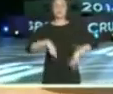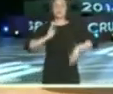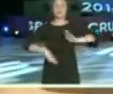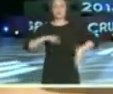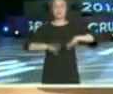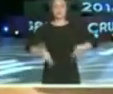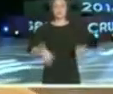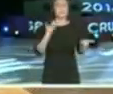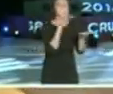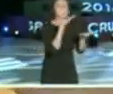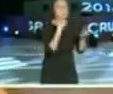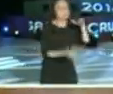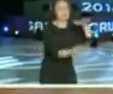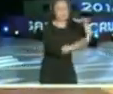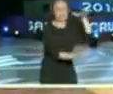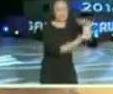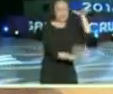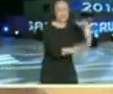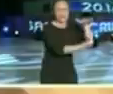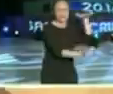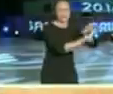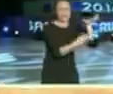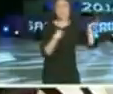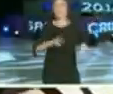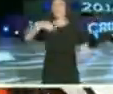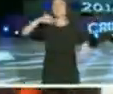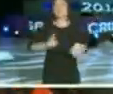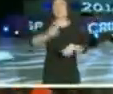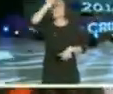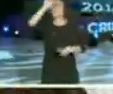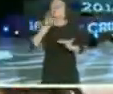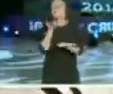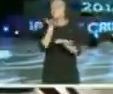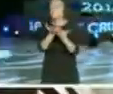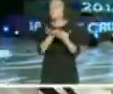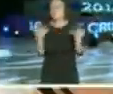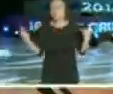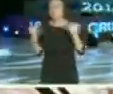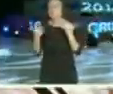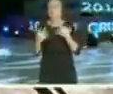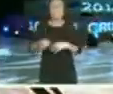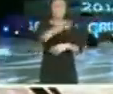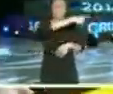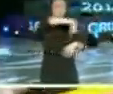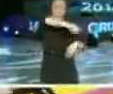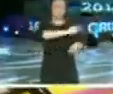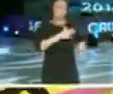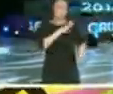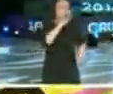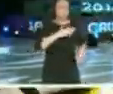Por favor, solo le pido a Dios, no ruegue más por mí.